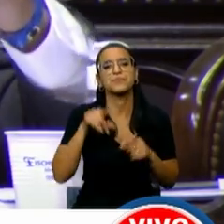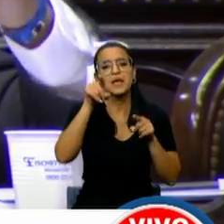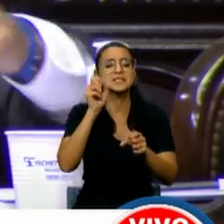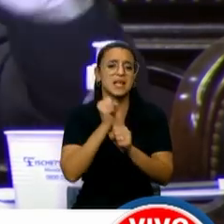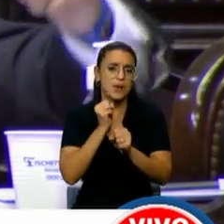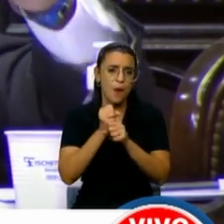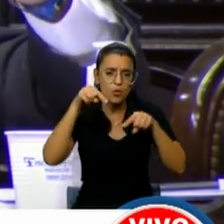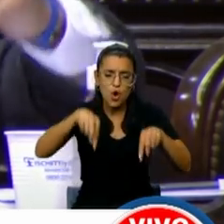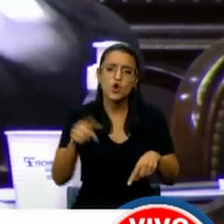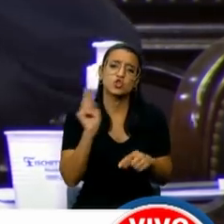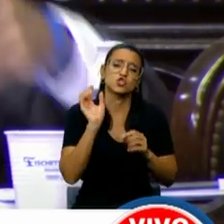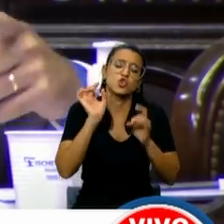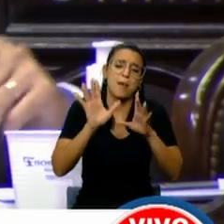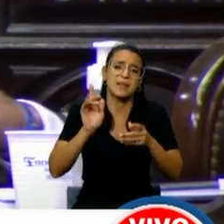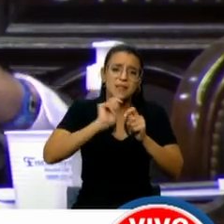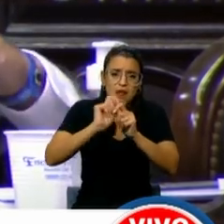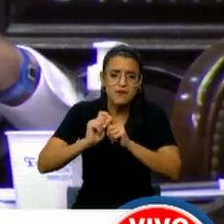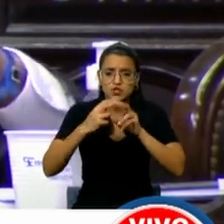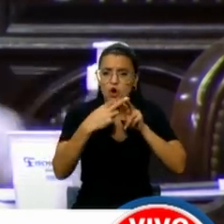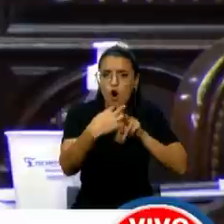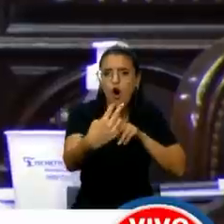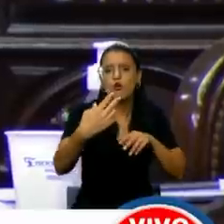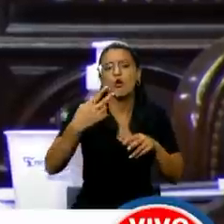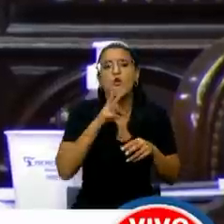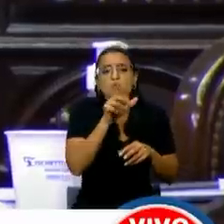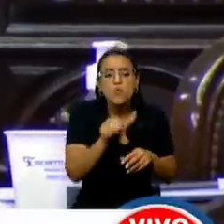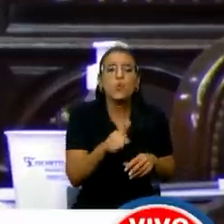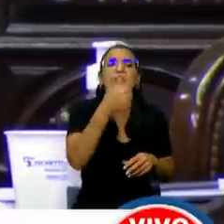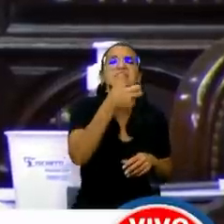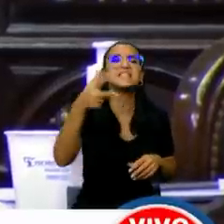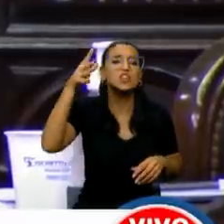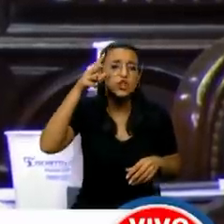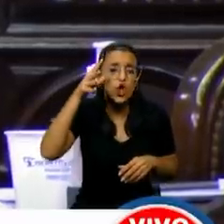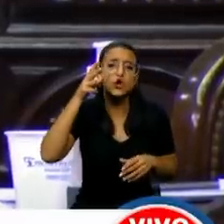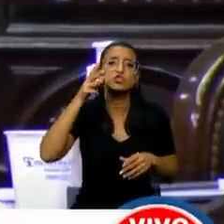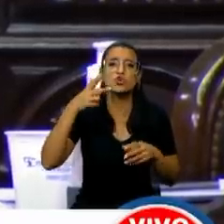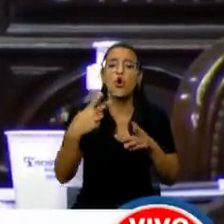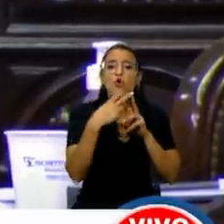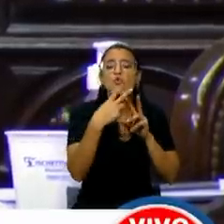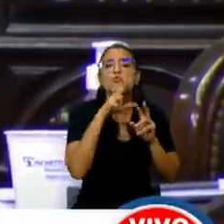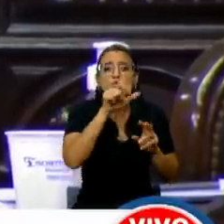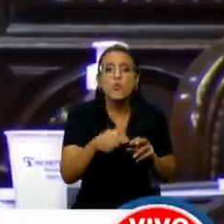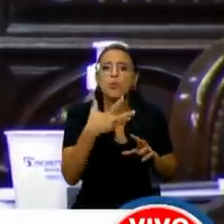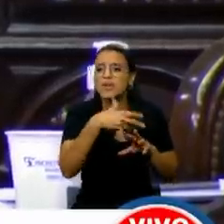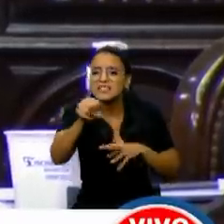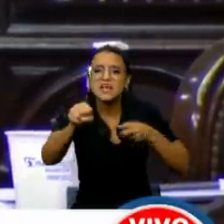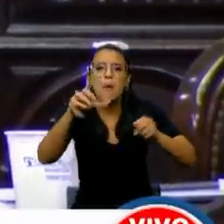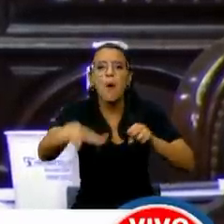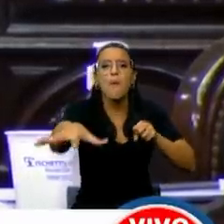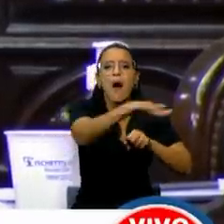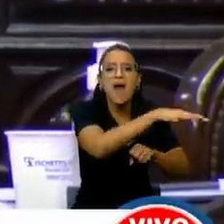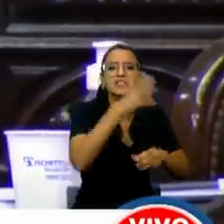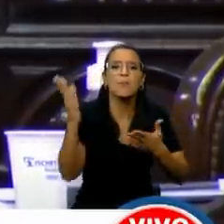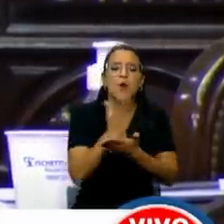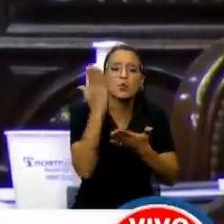trabajando no sólo en su refacción sino en su pavimentación la ruta 68 que es una ruta productiva que te lleva a los valles calchaquíes la ruta